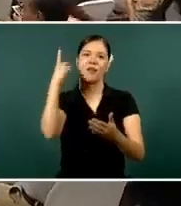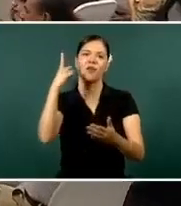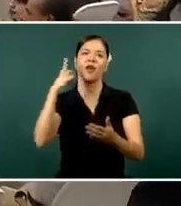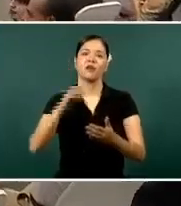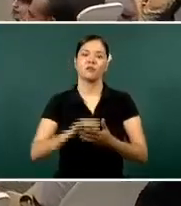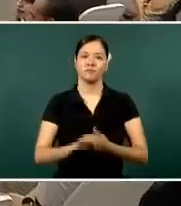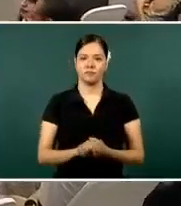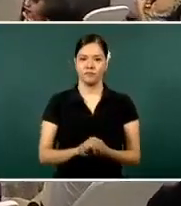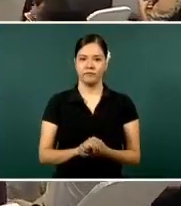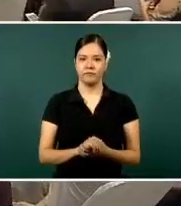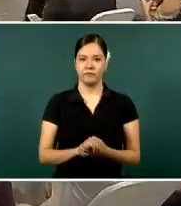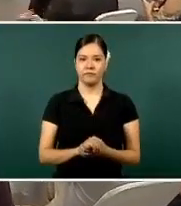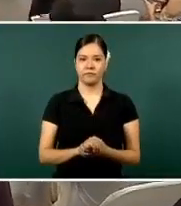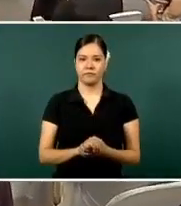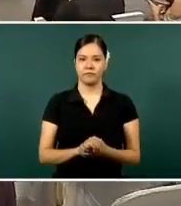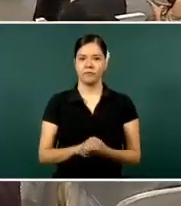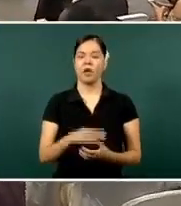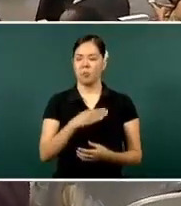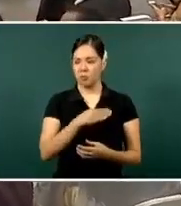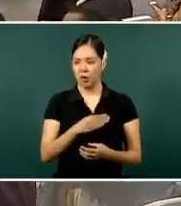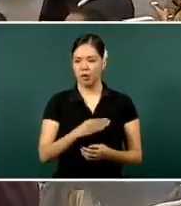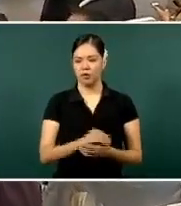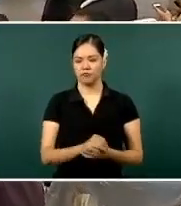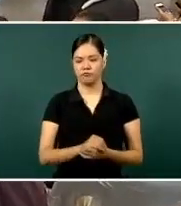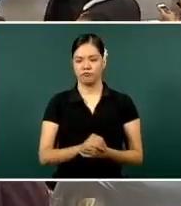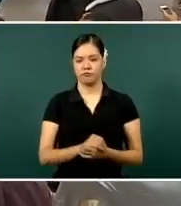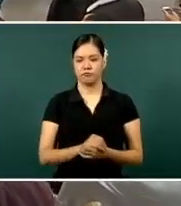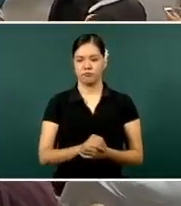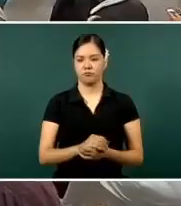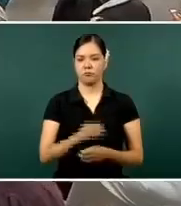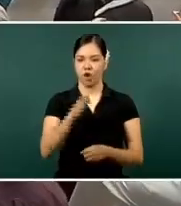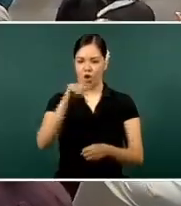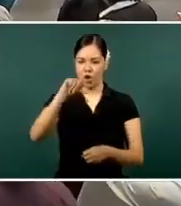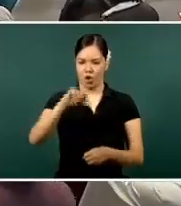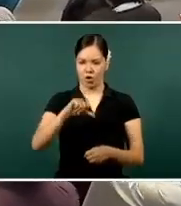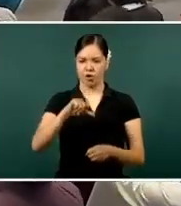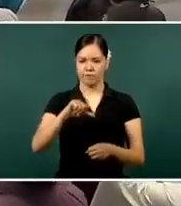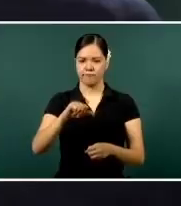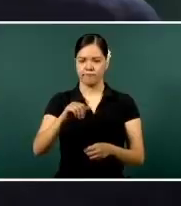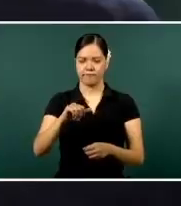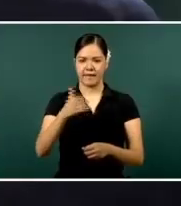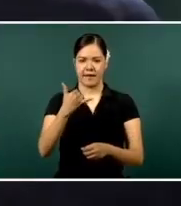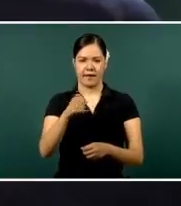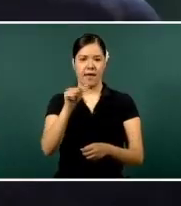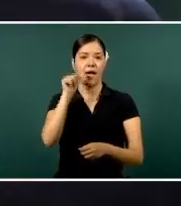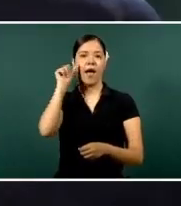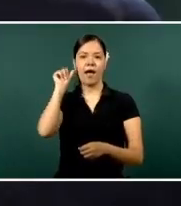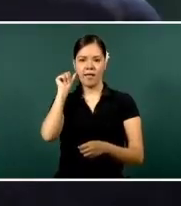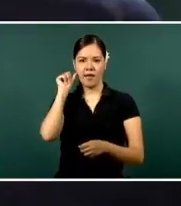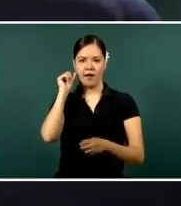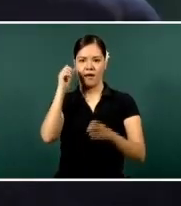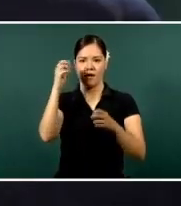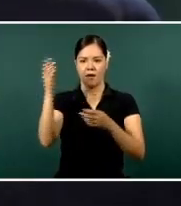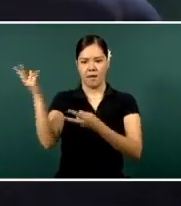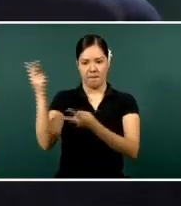de visita en Durango, comentaba desde ayer, es la cuarta